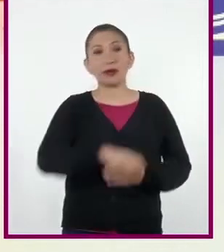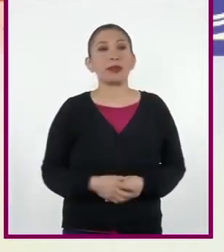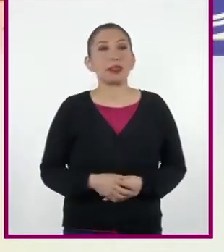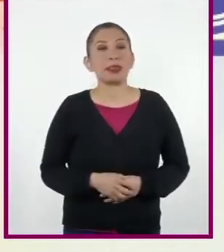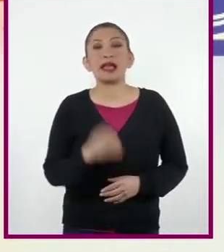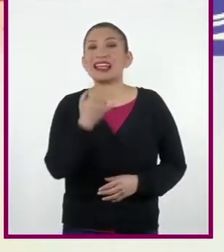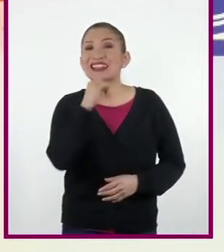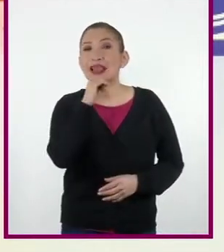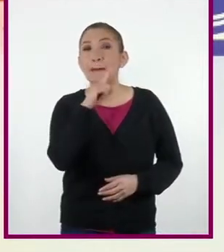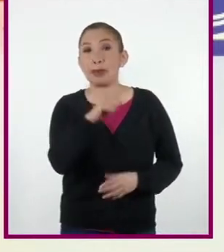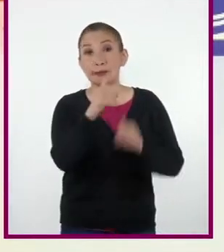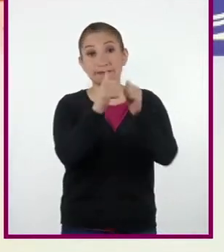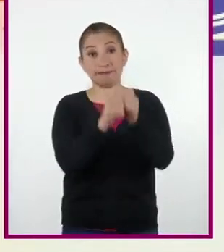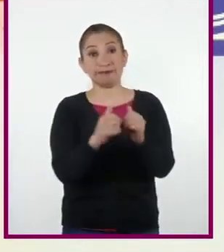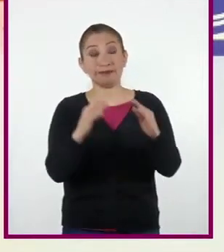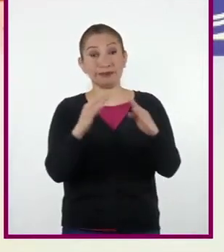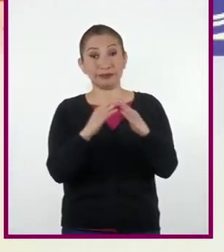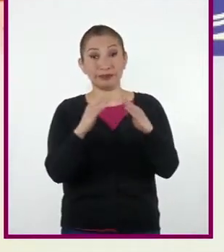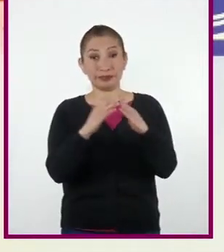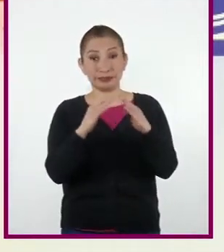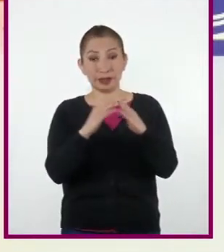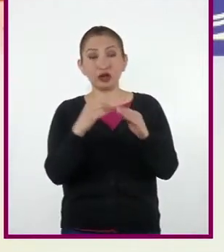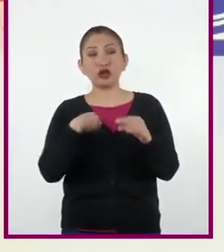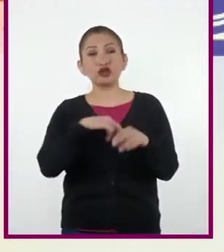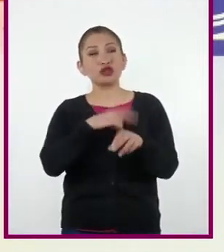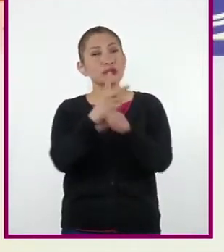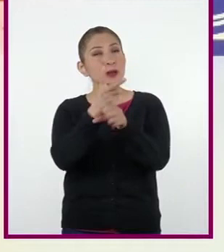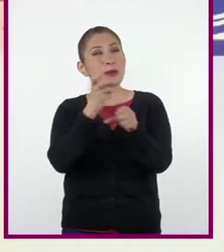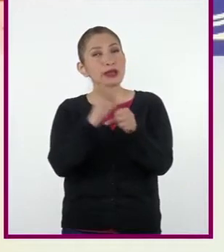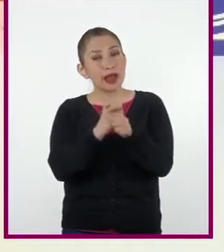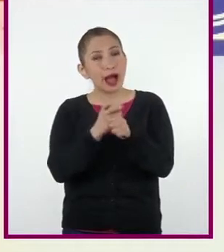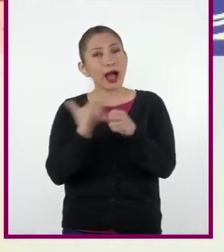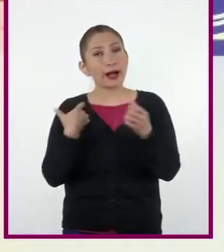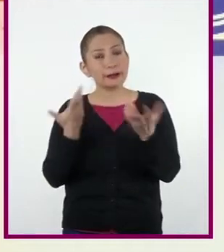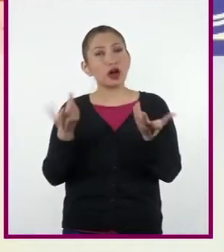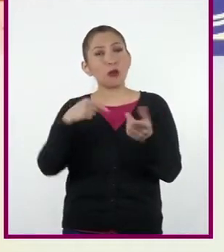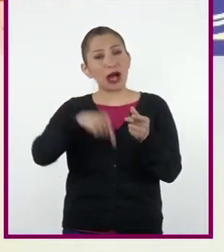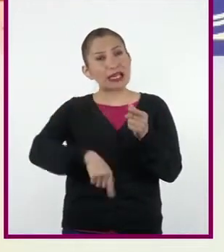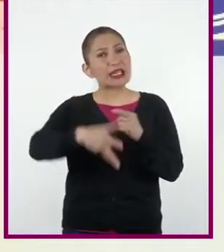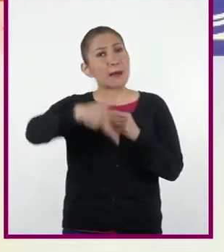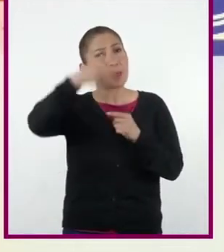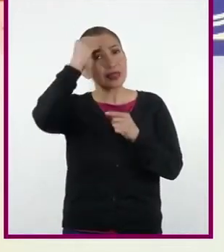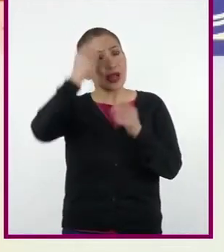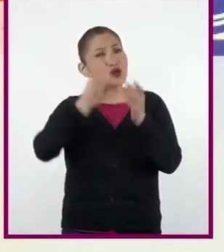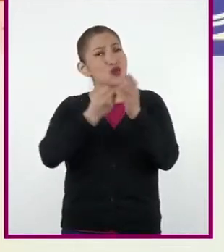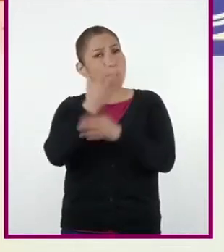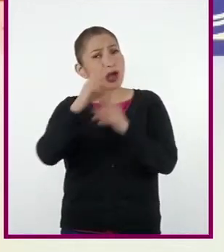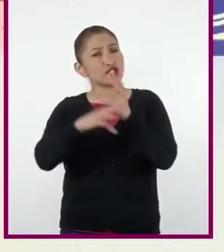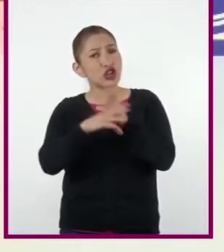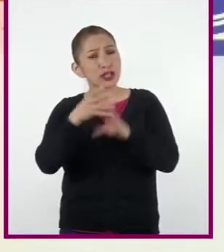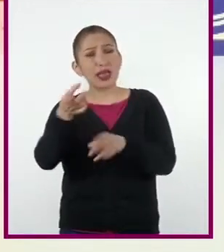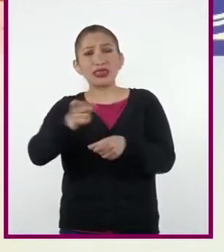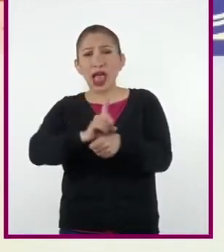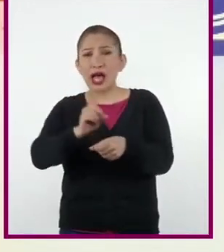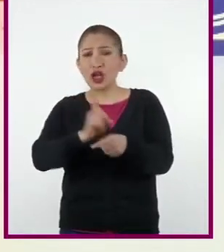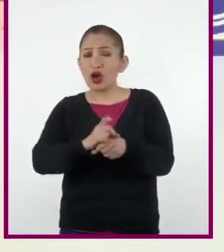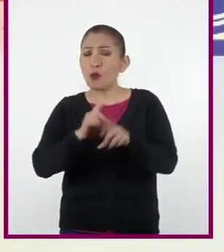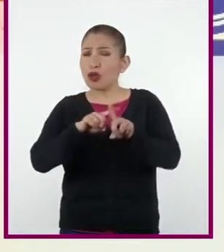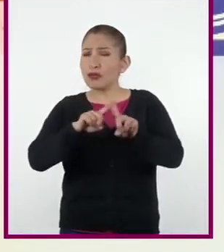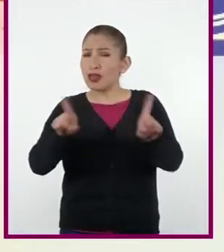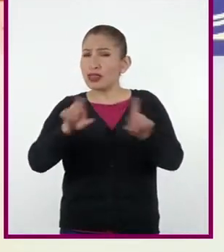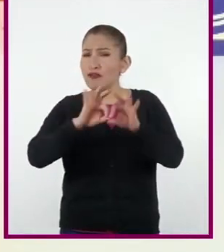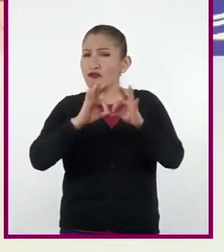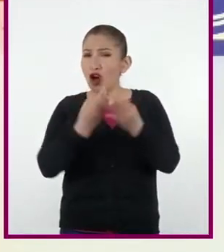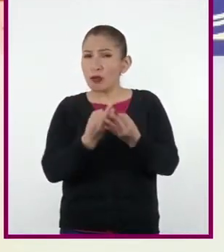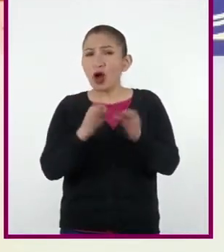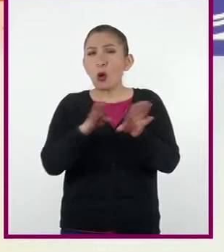Y además de quedarse en casa, los invitamos a unirse al reto de aprender algo nuevo cada día de una forma